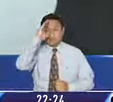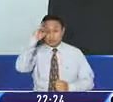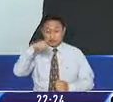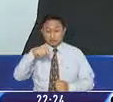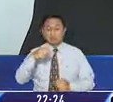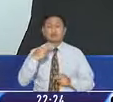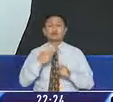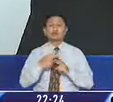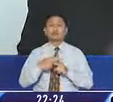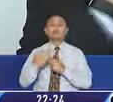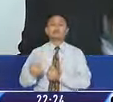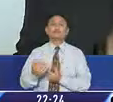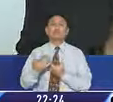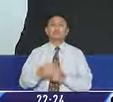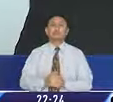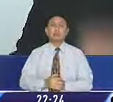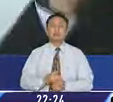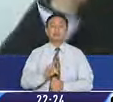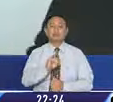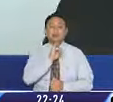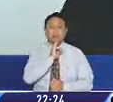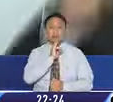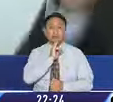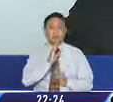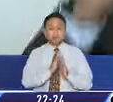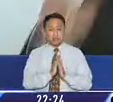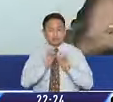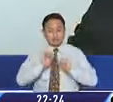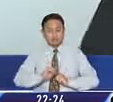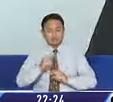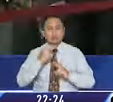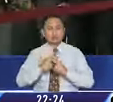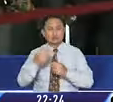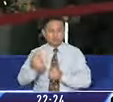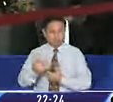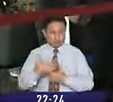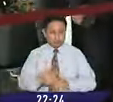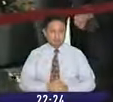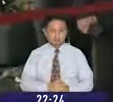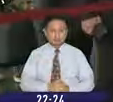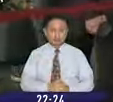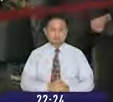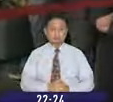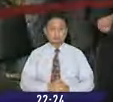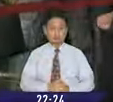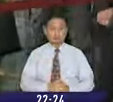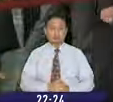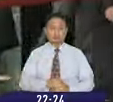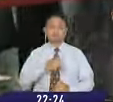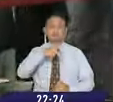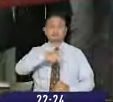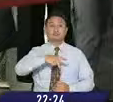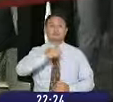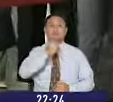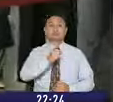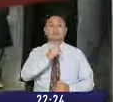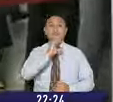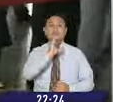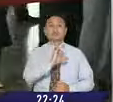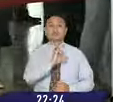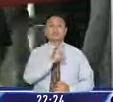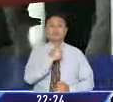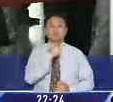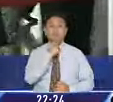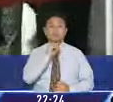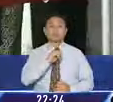nombres. La embajada americana tenemos que pedirle que nos diga quiénes son. Mientras que desde el Partido Social Cristiano se insiste en